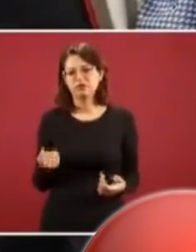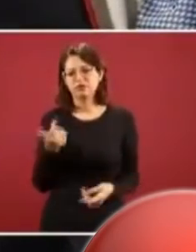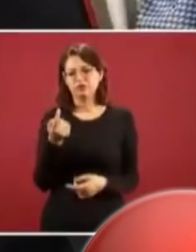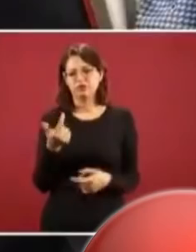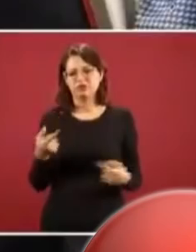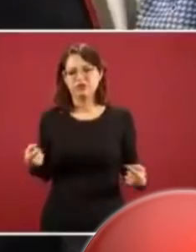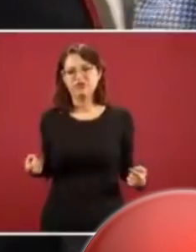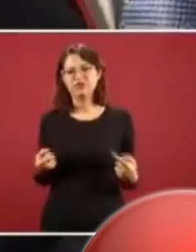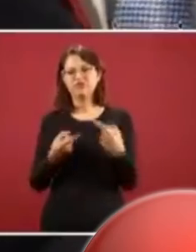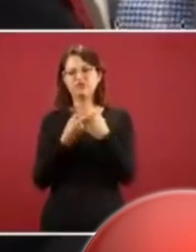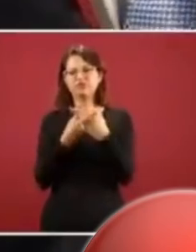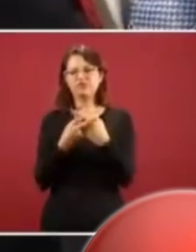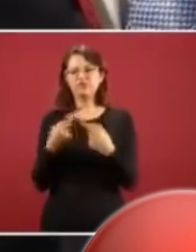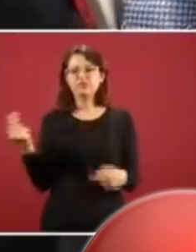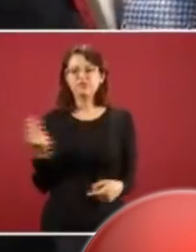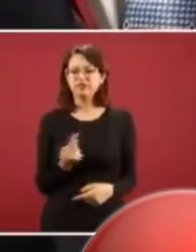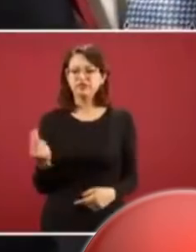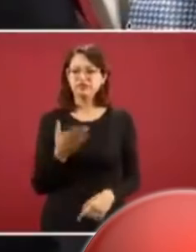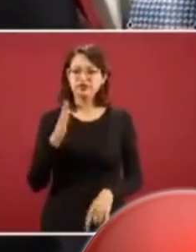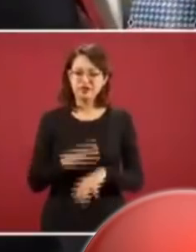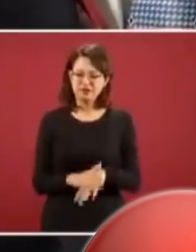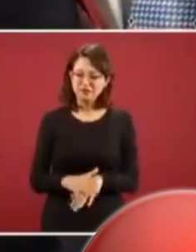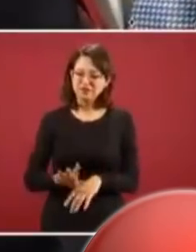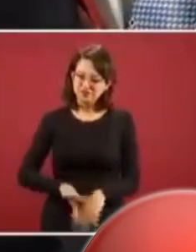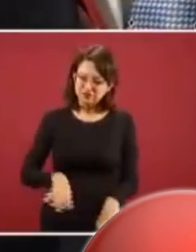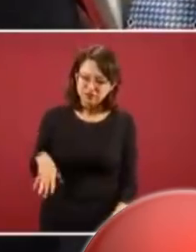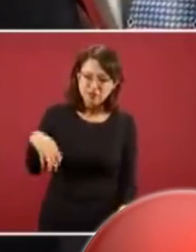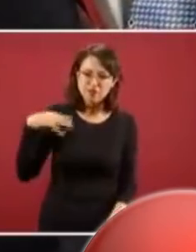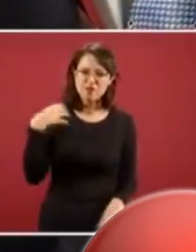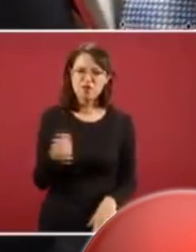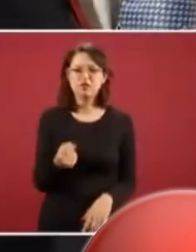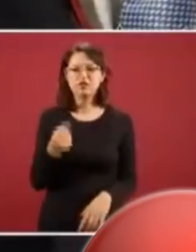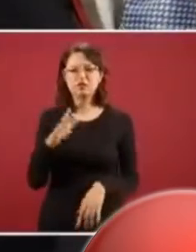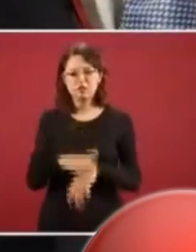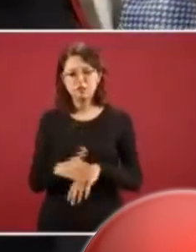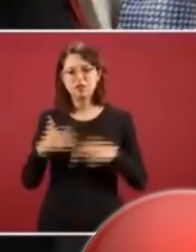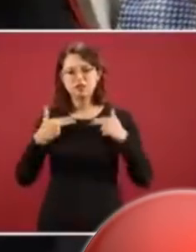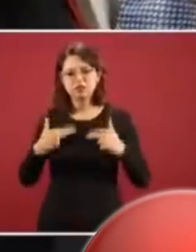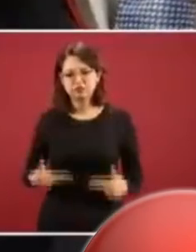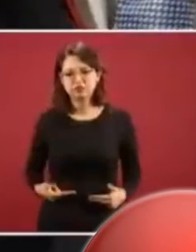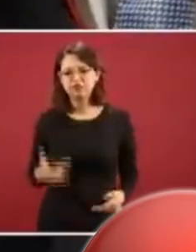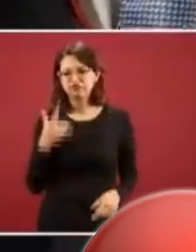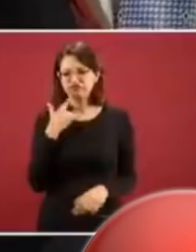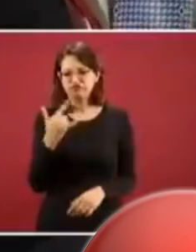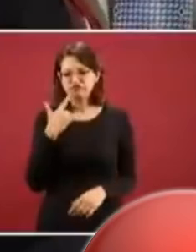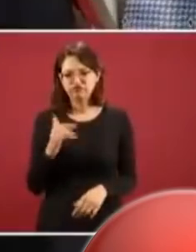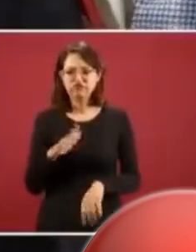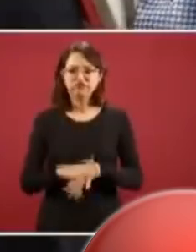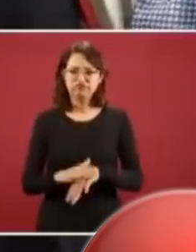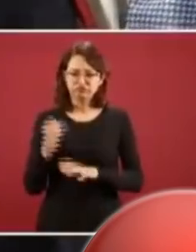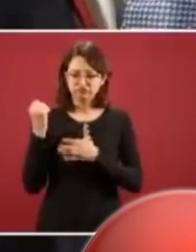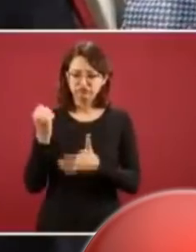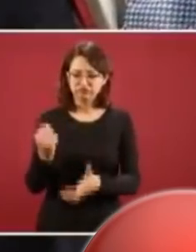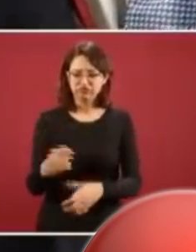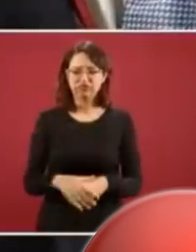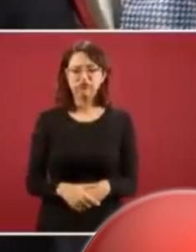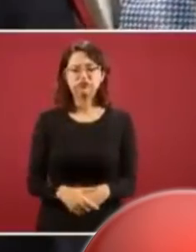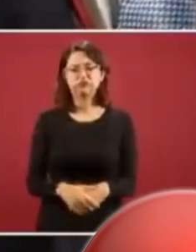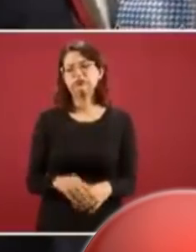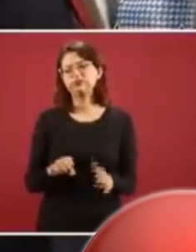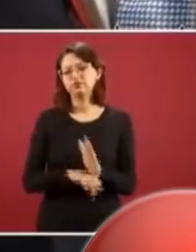el sentido de que se requiere un poco más de fortaleza humana y financiera. Uno es el caso del SAT.